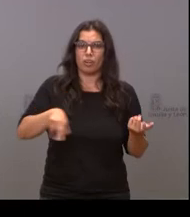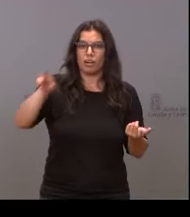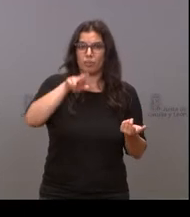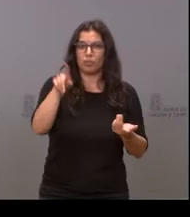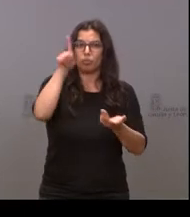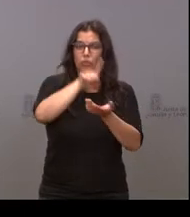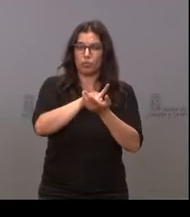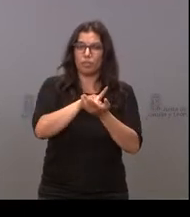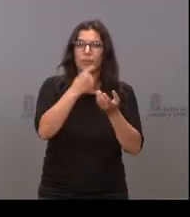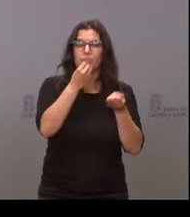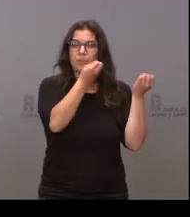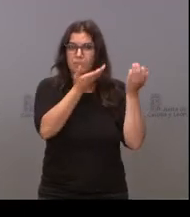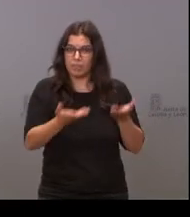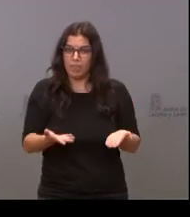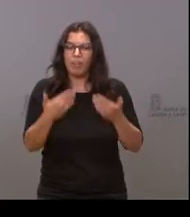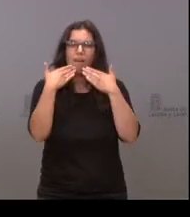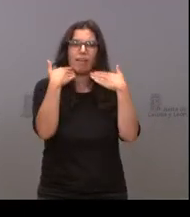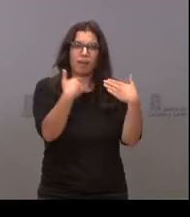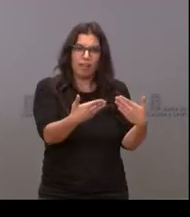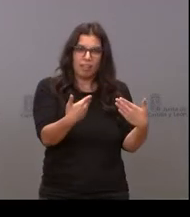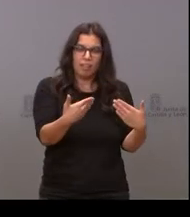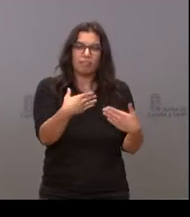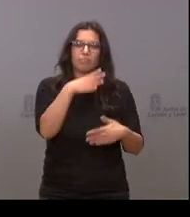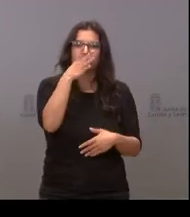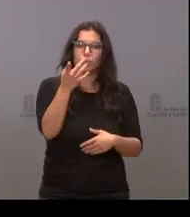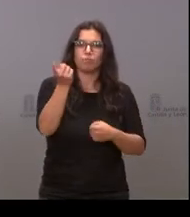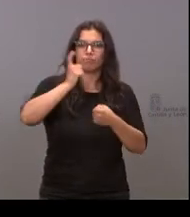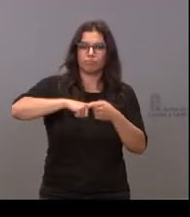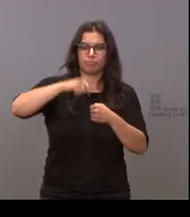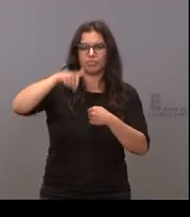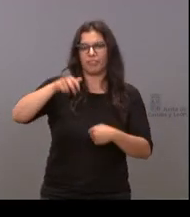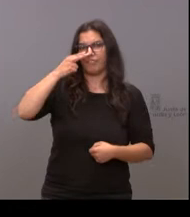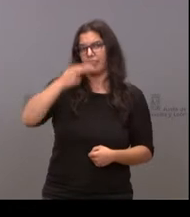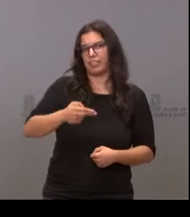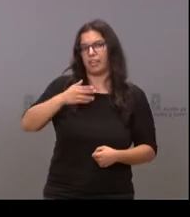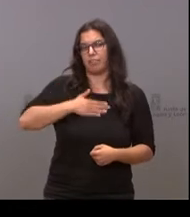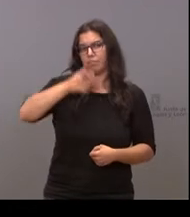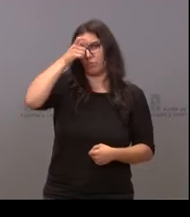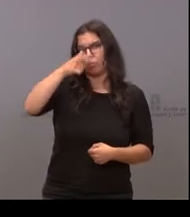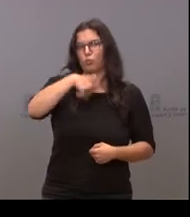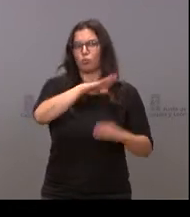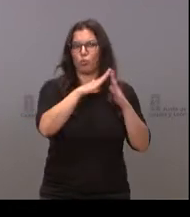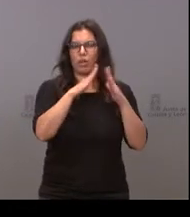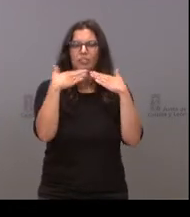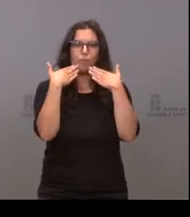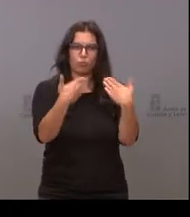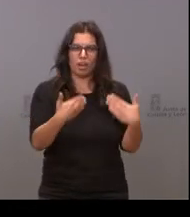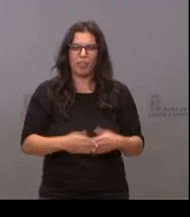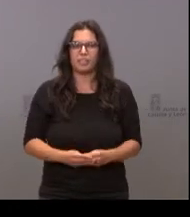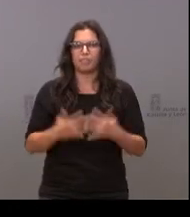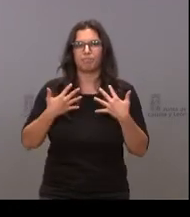la bienvenida y las gracias por estar en esta villa listan a su casa muchas gracias